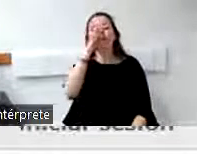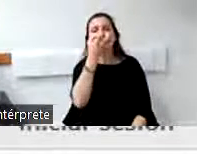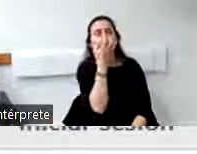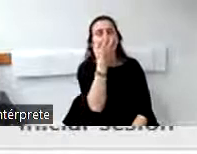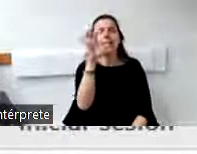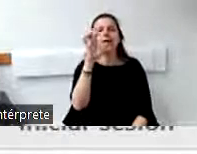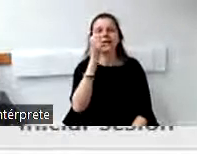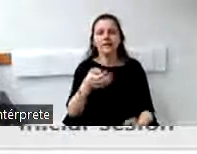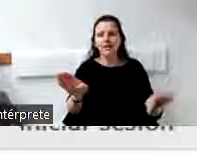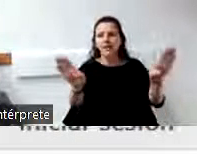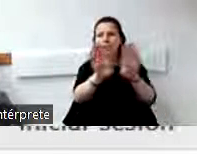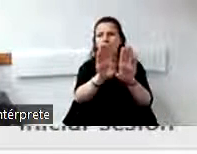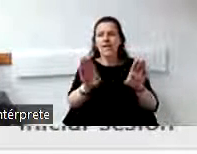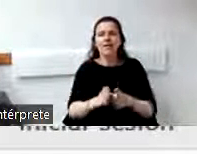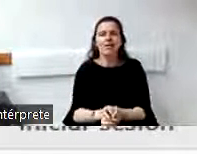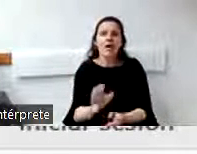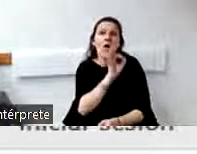medios a media luz.